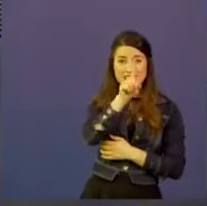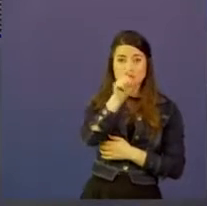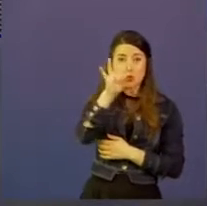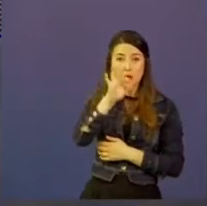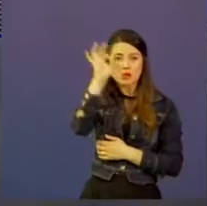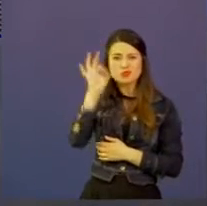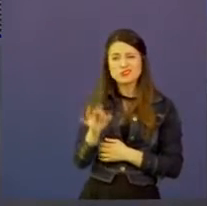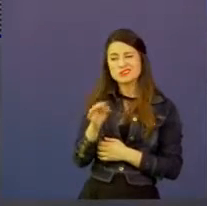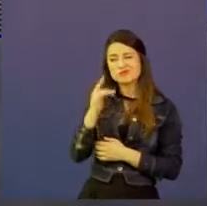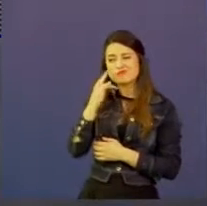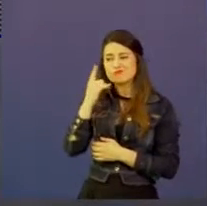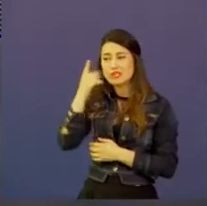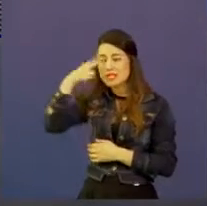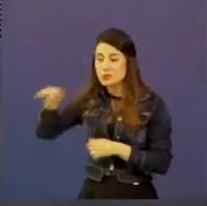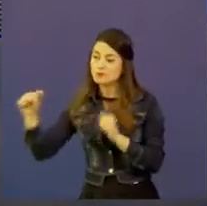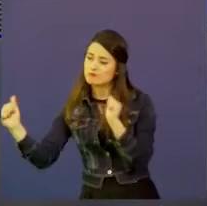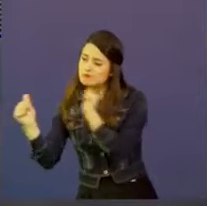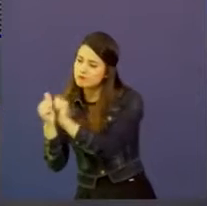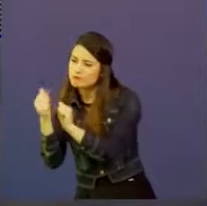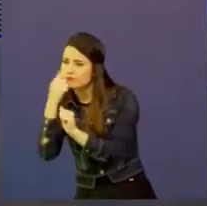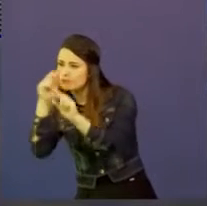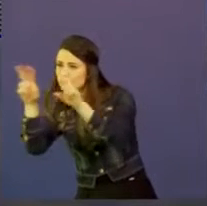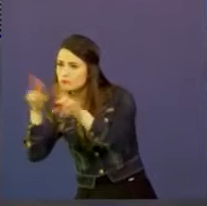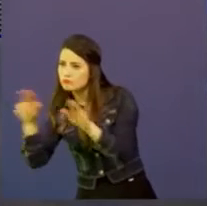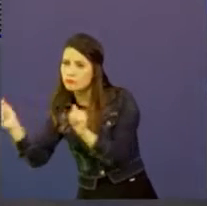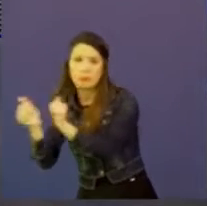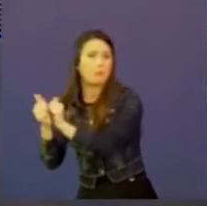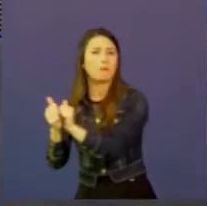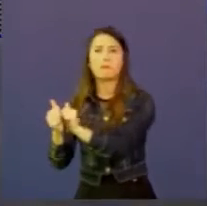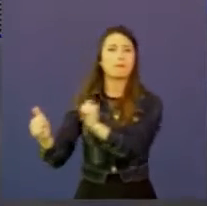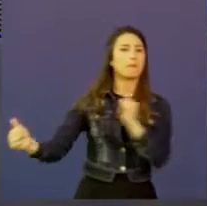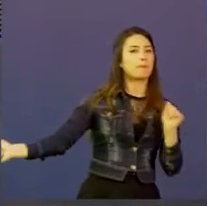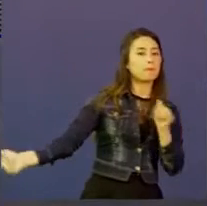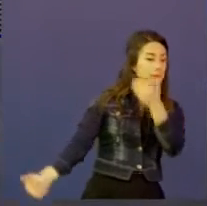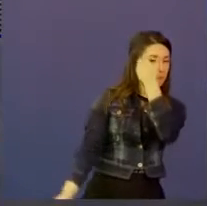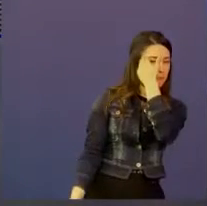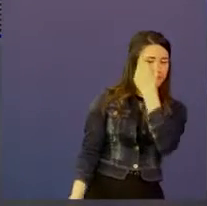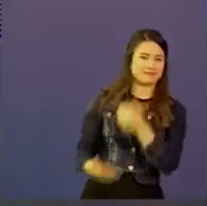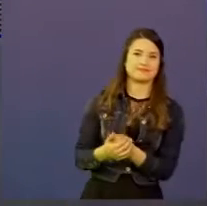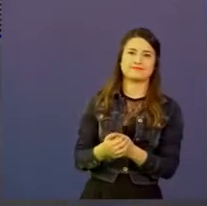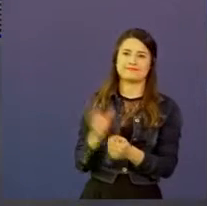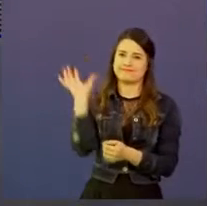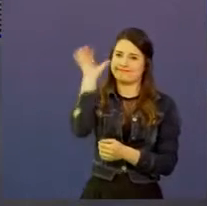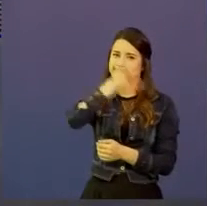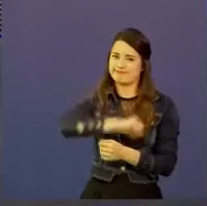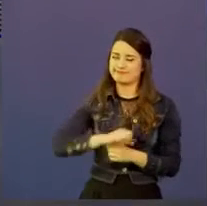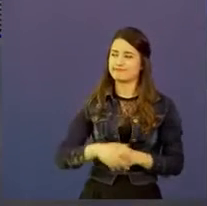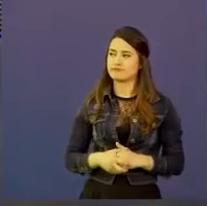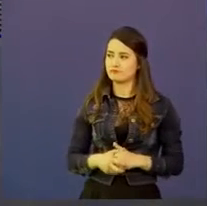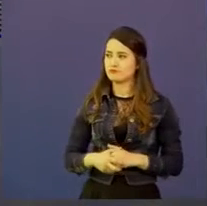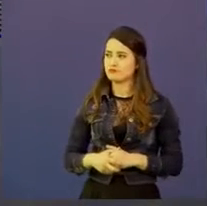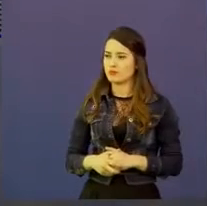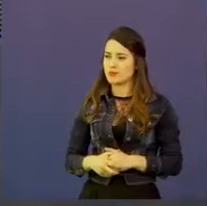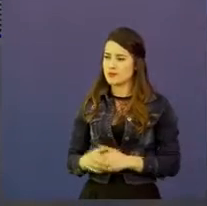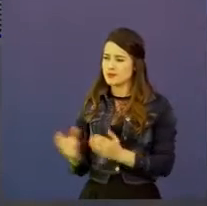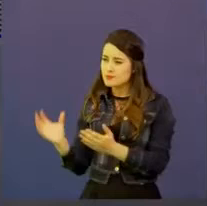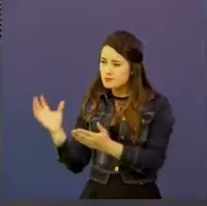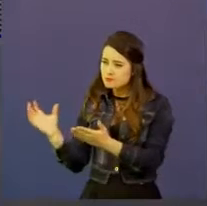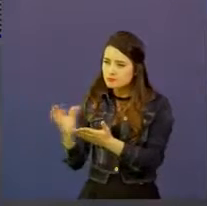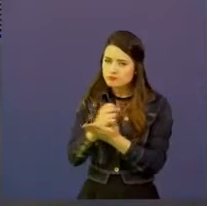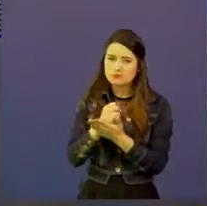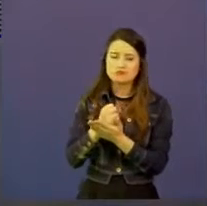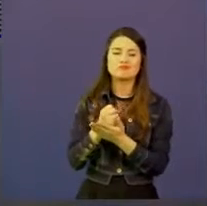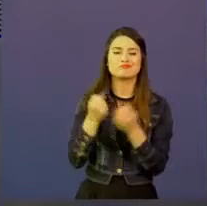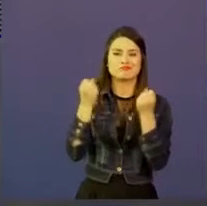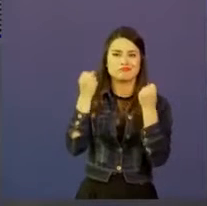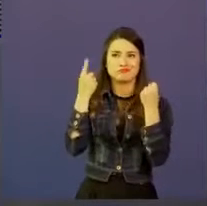como base para diseñar las políticas públicas que se enfoquen en el tema de uso y apropiación y que se enfocan también especialmente en los padres,